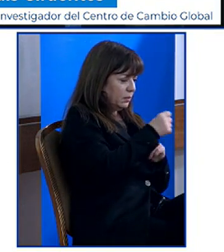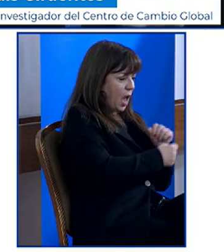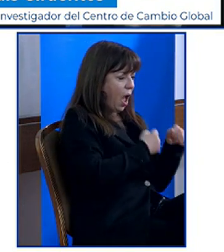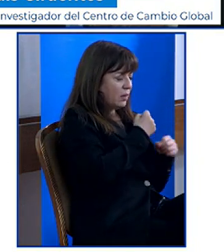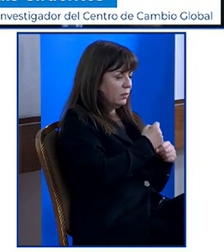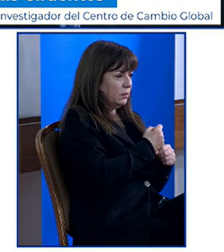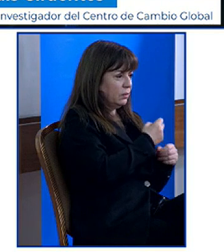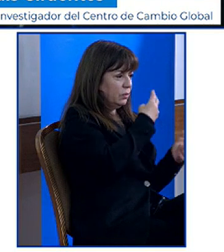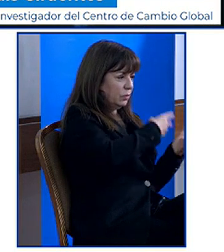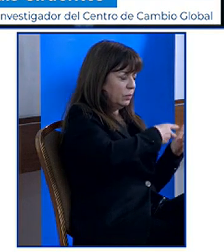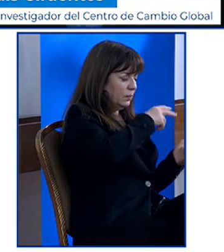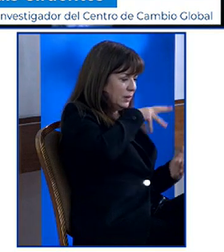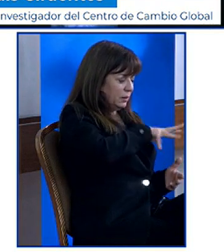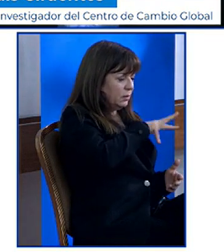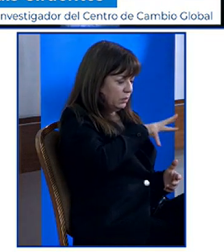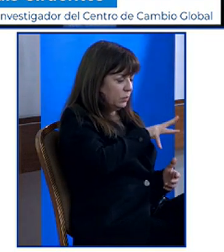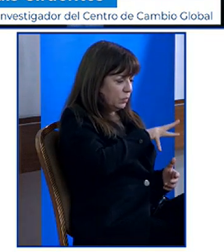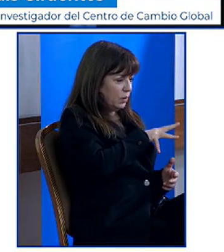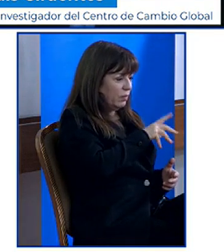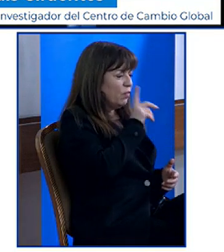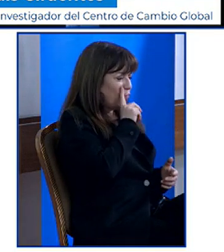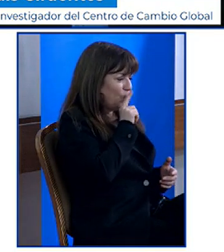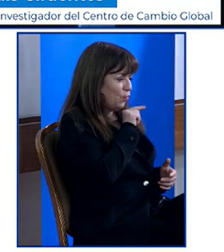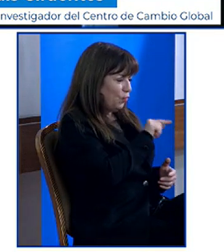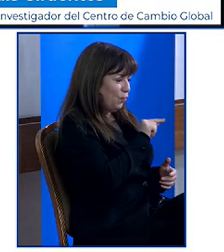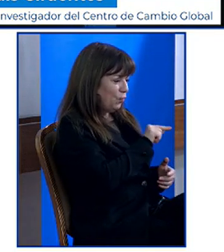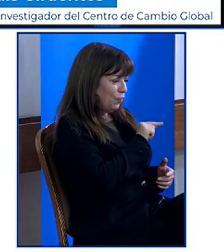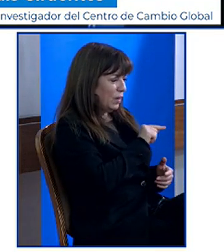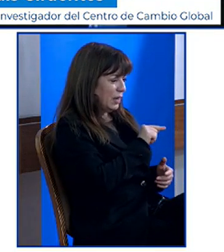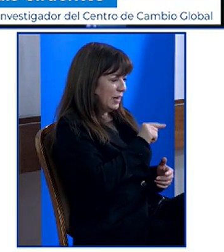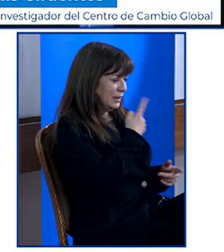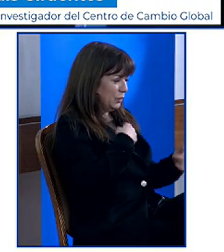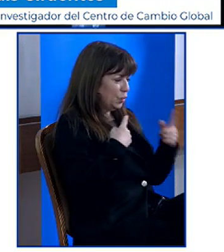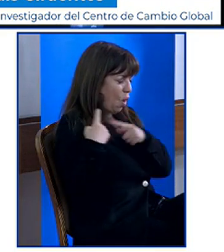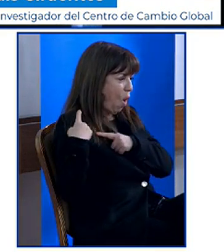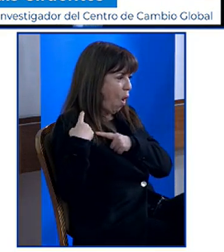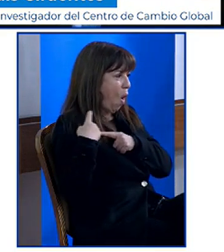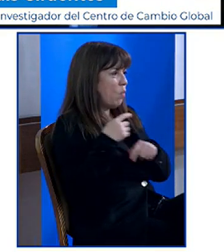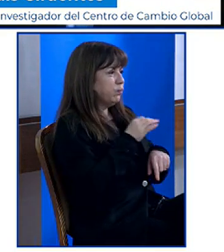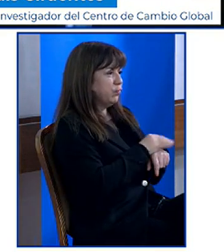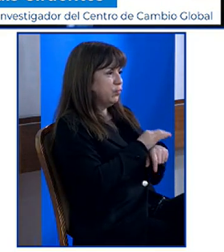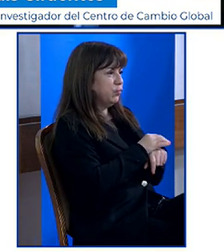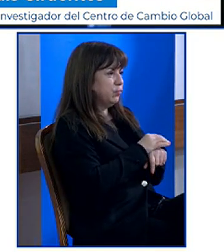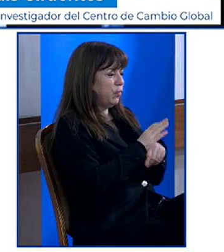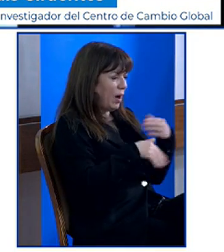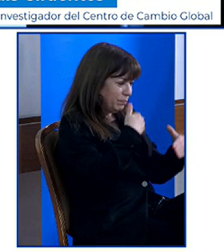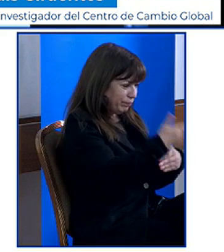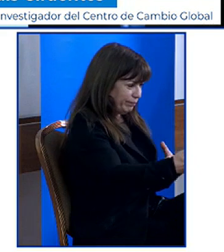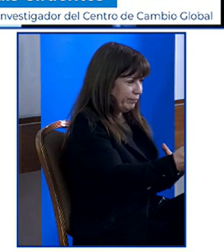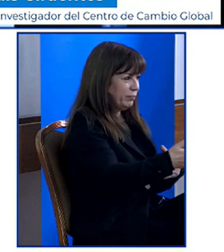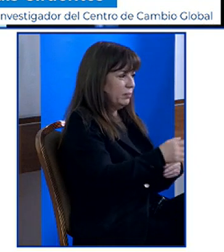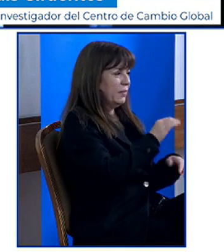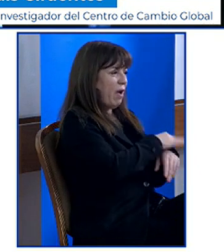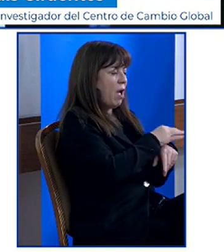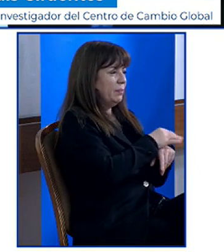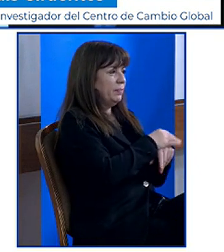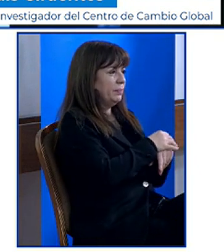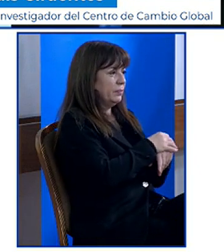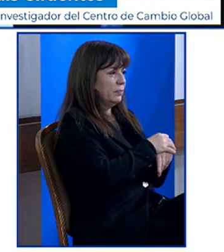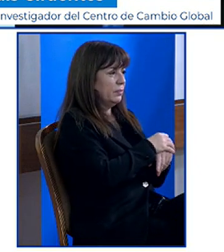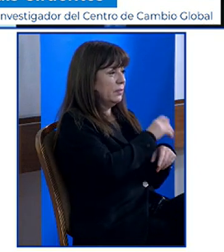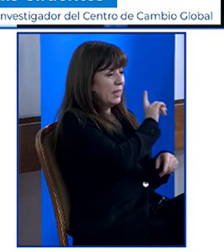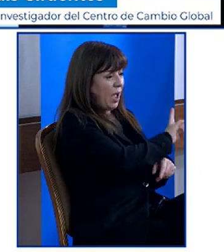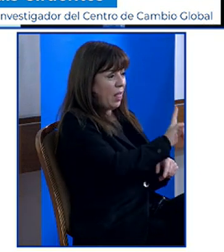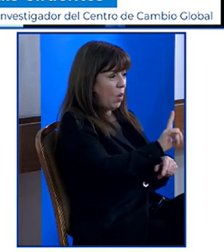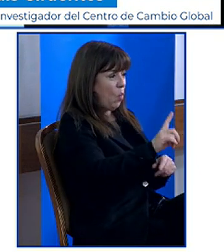año 2019, que tenían historia anterior y posterior. Para cada paciente